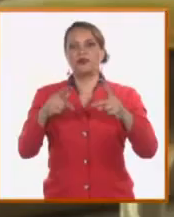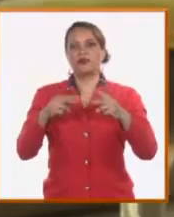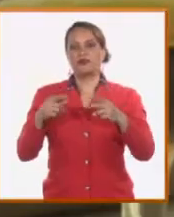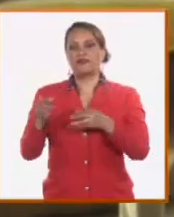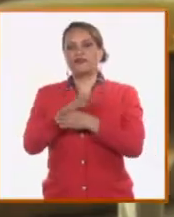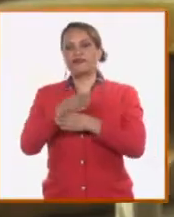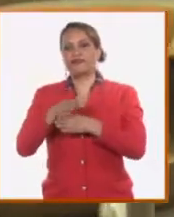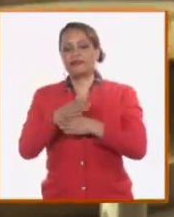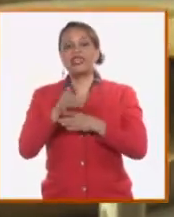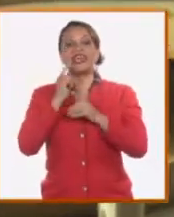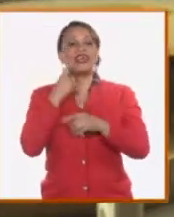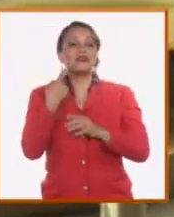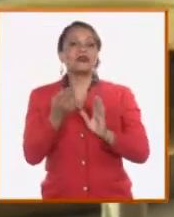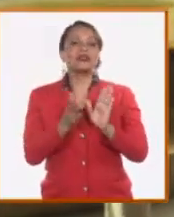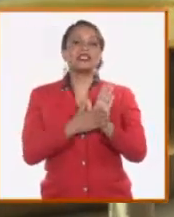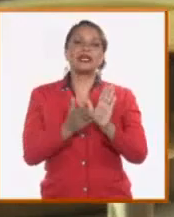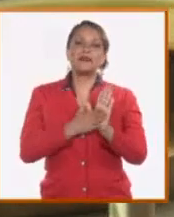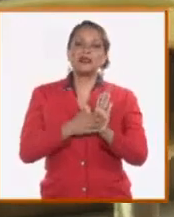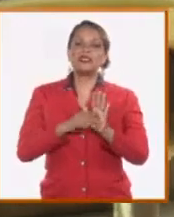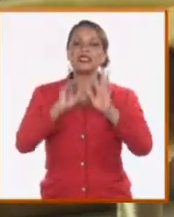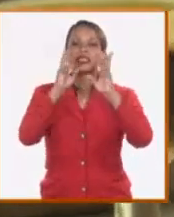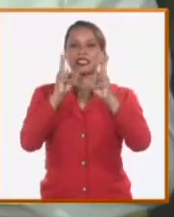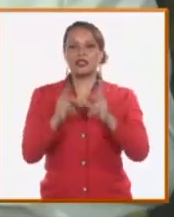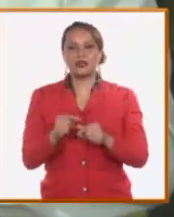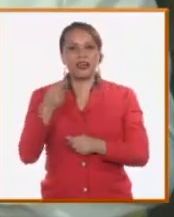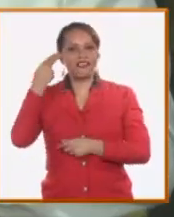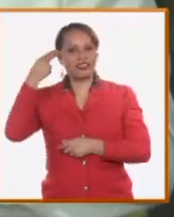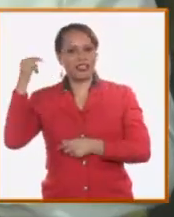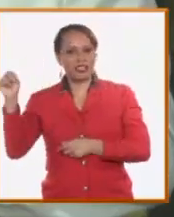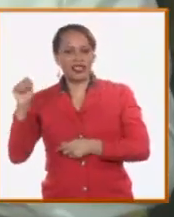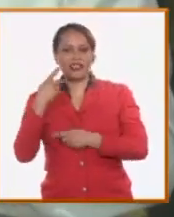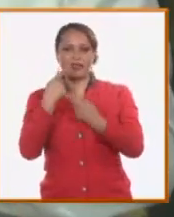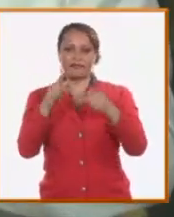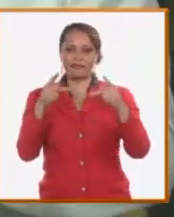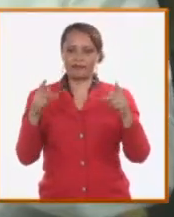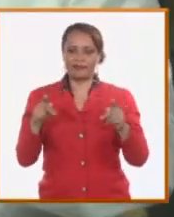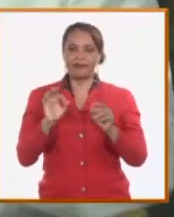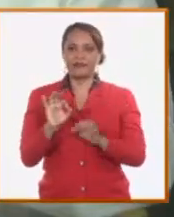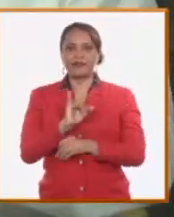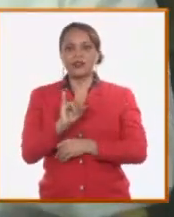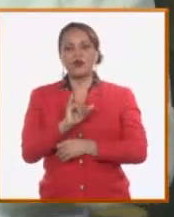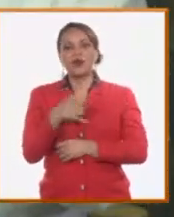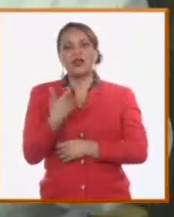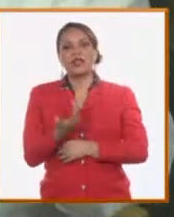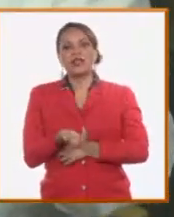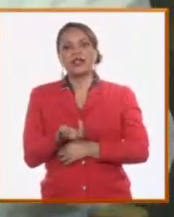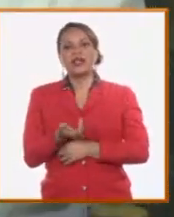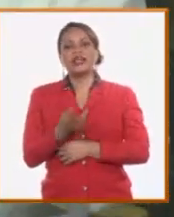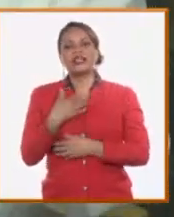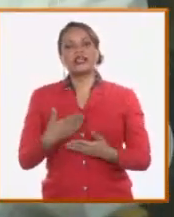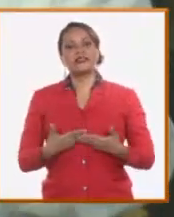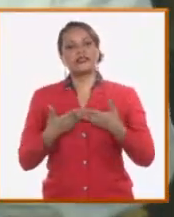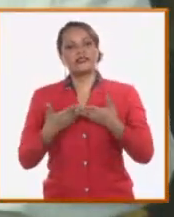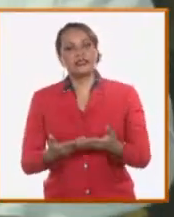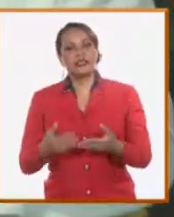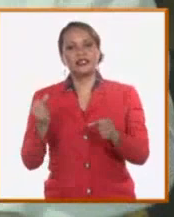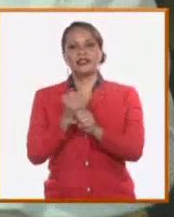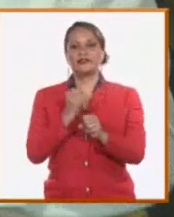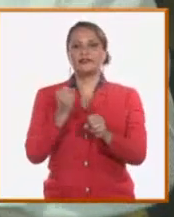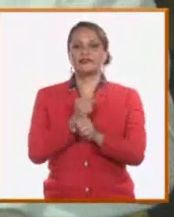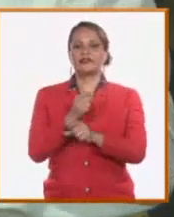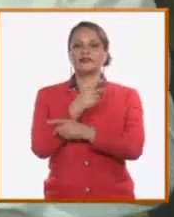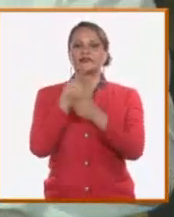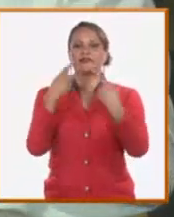es el resultado de la habilidad que han obtenido estos especialistas también, y sin duda de la entrega y del trabajo de los